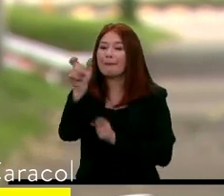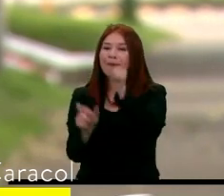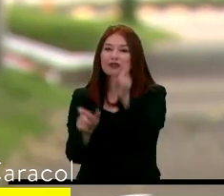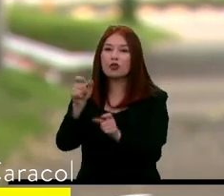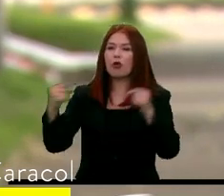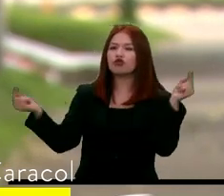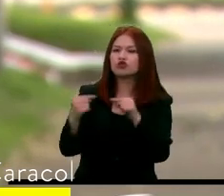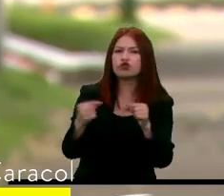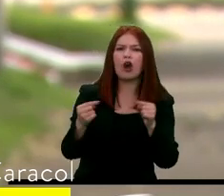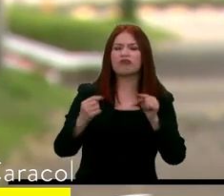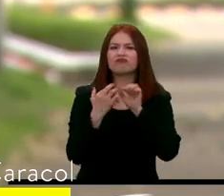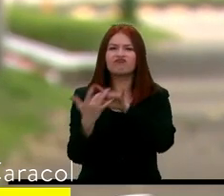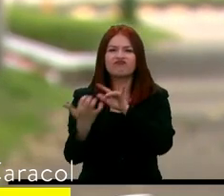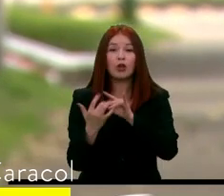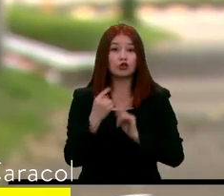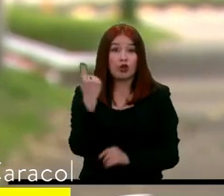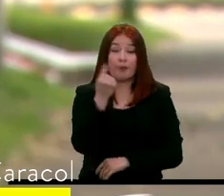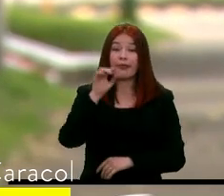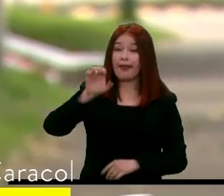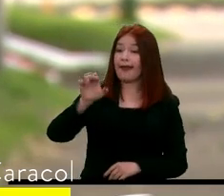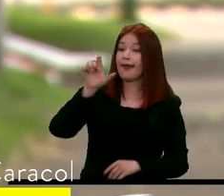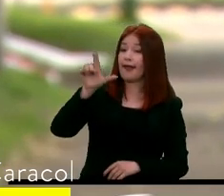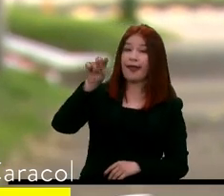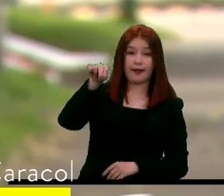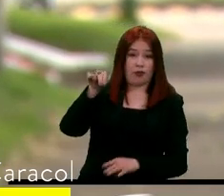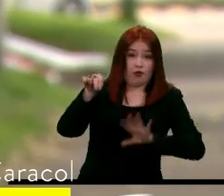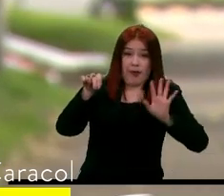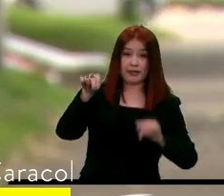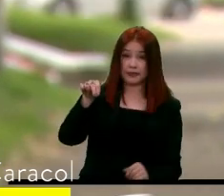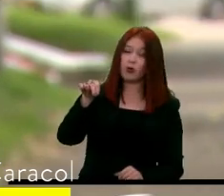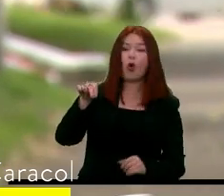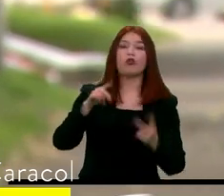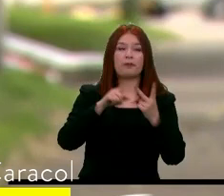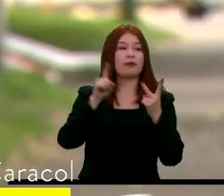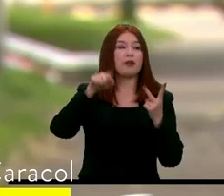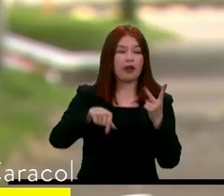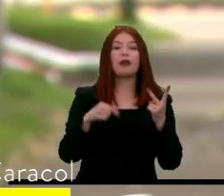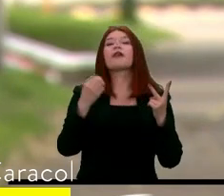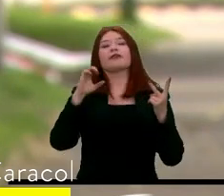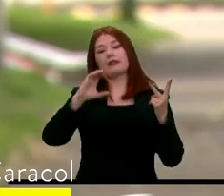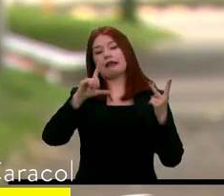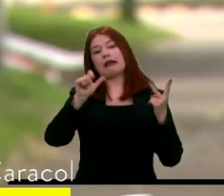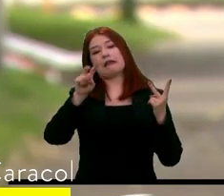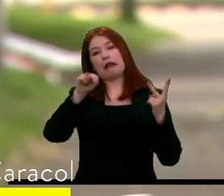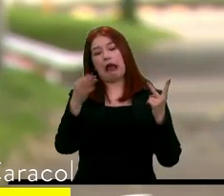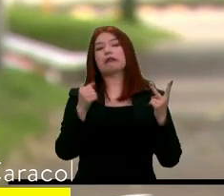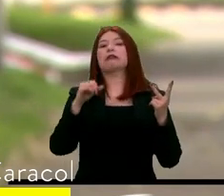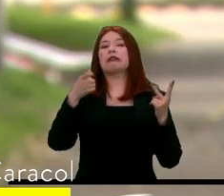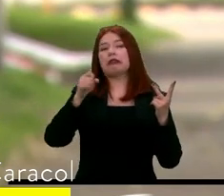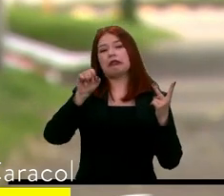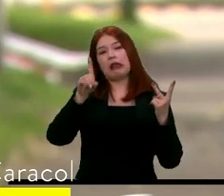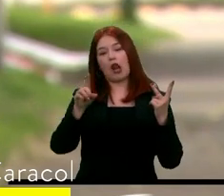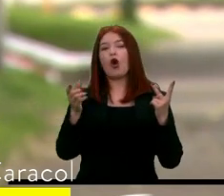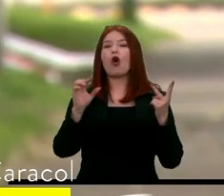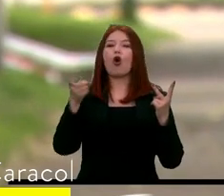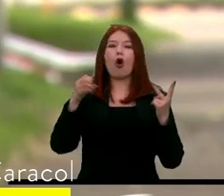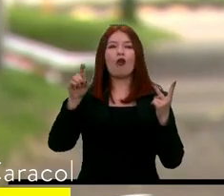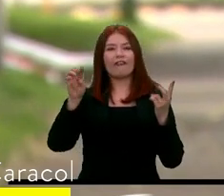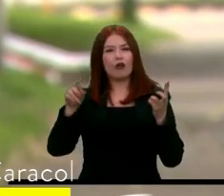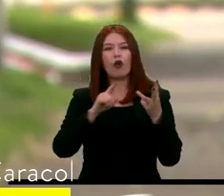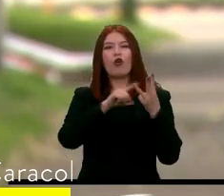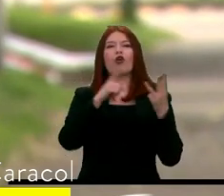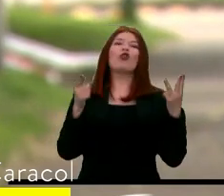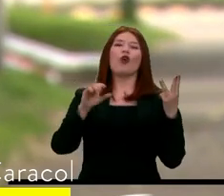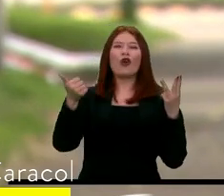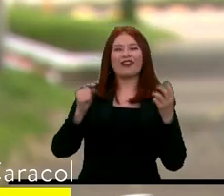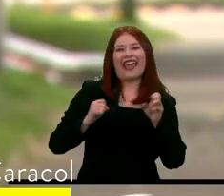conflicto, no solo la guerrilla del ELN, sino también bandas criminales como el Clan del Golfo, las disidencias de las FARC e incluso la Segunda Marquetalia, que